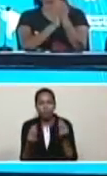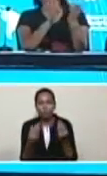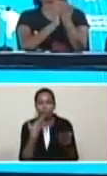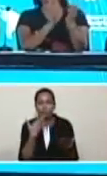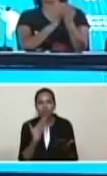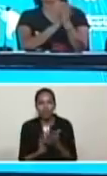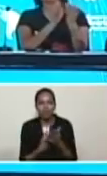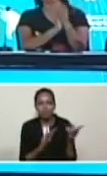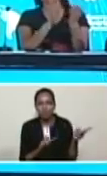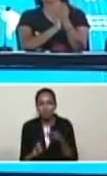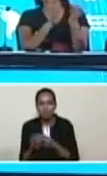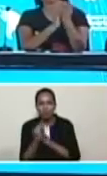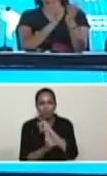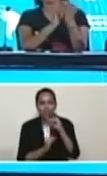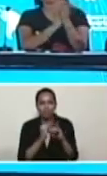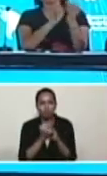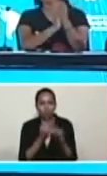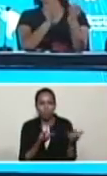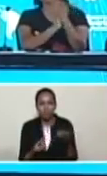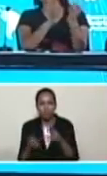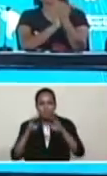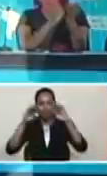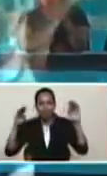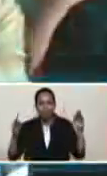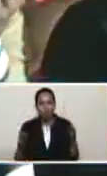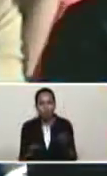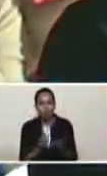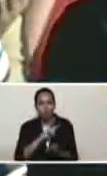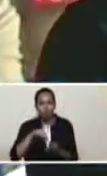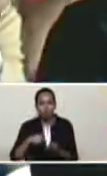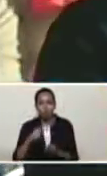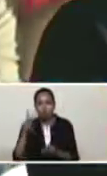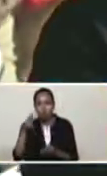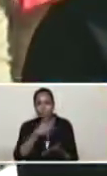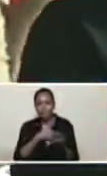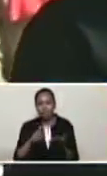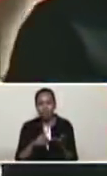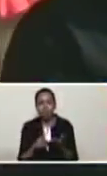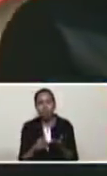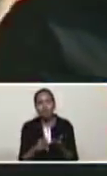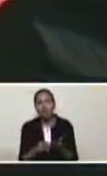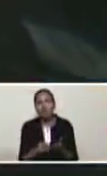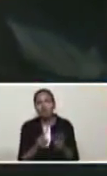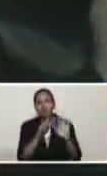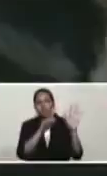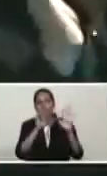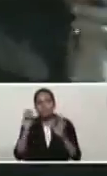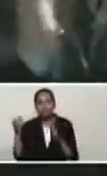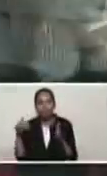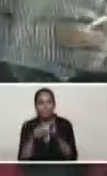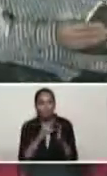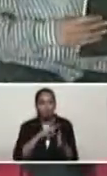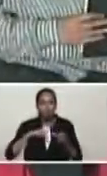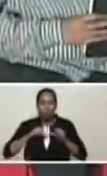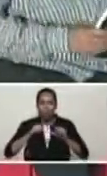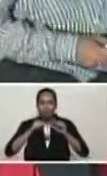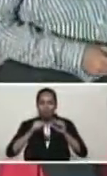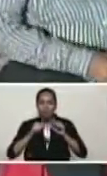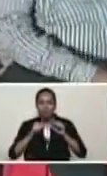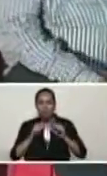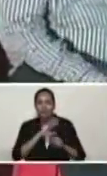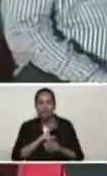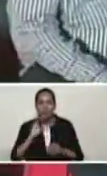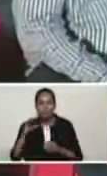invitados internacionales, visitantes del mundo. Hemos llegado a la vivienda 2.600.000 y continuaremos la marcha hacia la